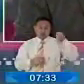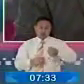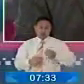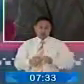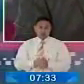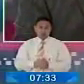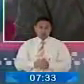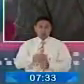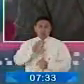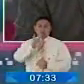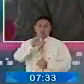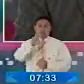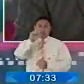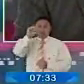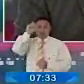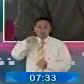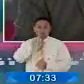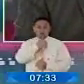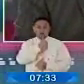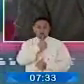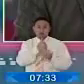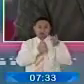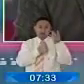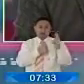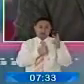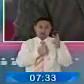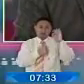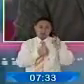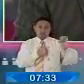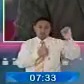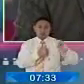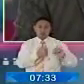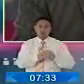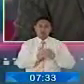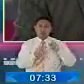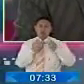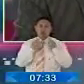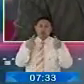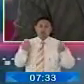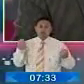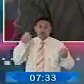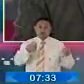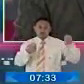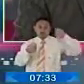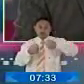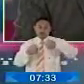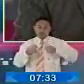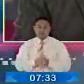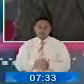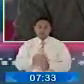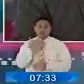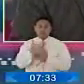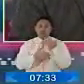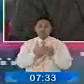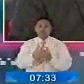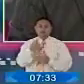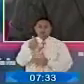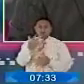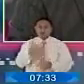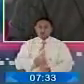hablando de un 83% de la privada, un 17% el sector público. Esa se recuperará a través,